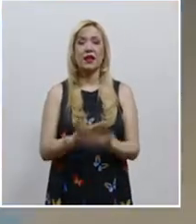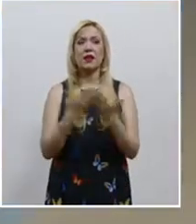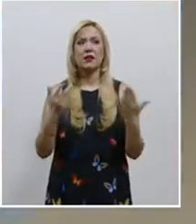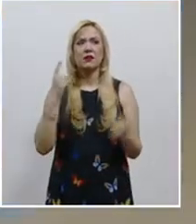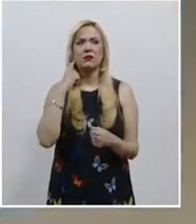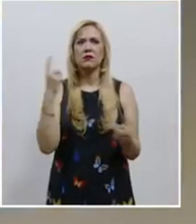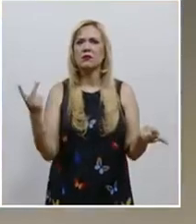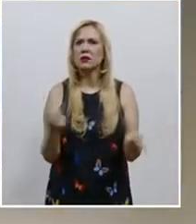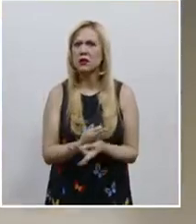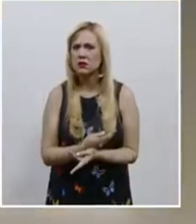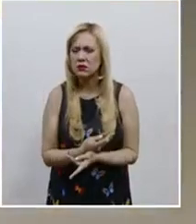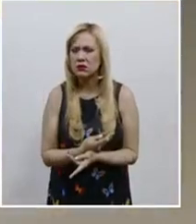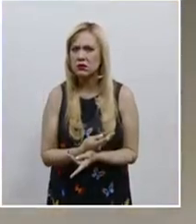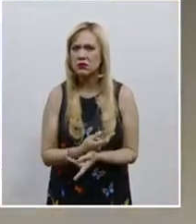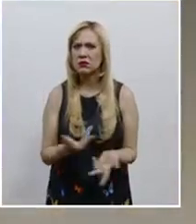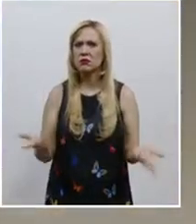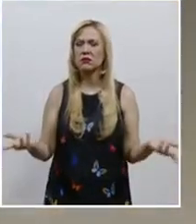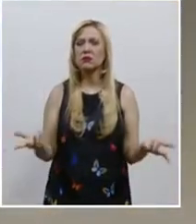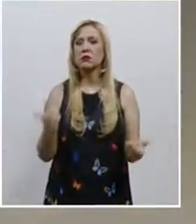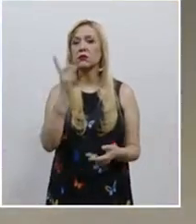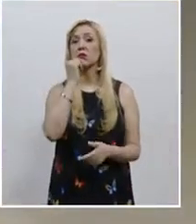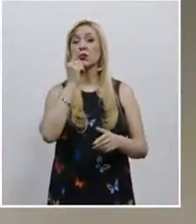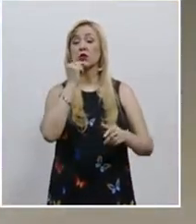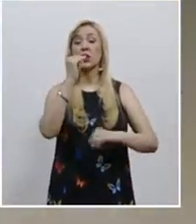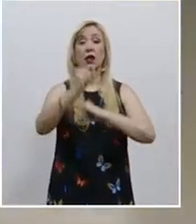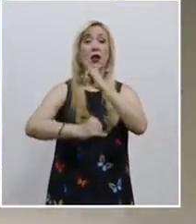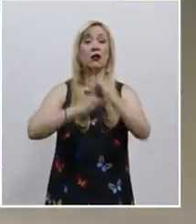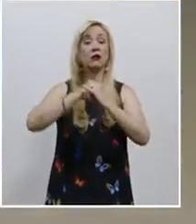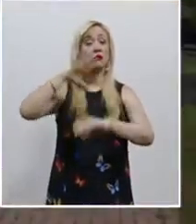Más adelante. Interpol detiene a